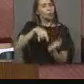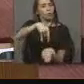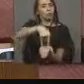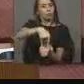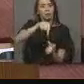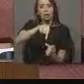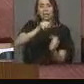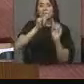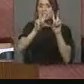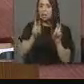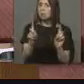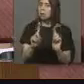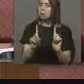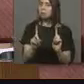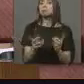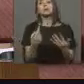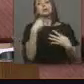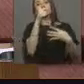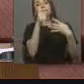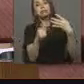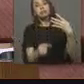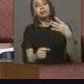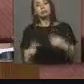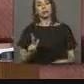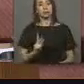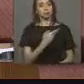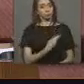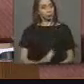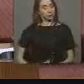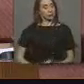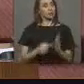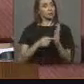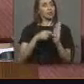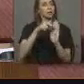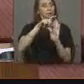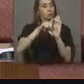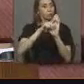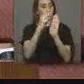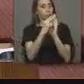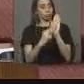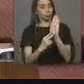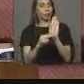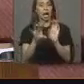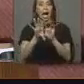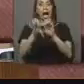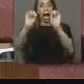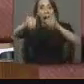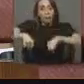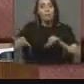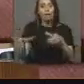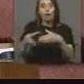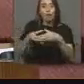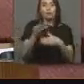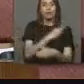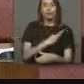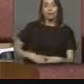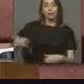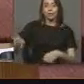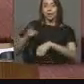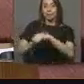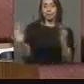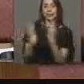en específico. En fin, señor presidente, considerando que el texto aprobado por la Comisión Mixta dio por superadas las diferencias con